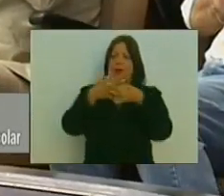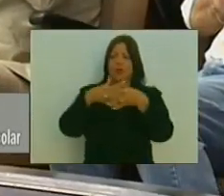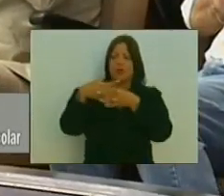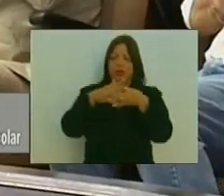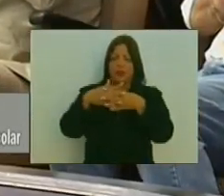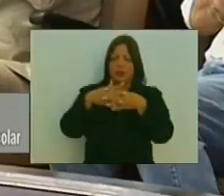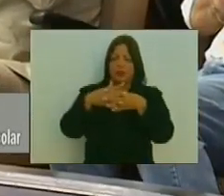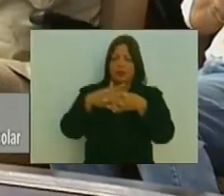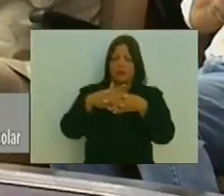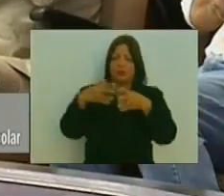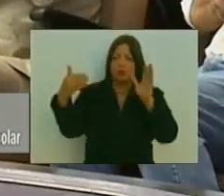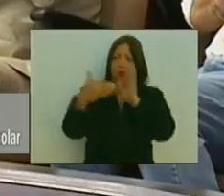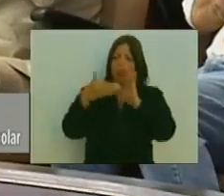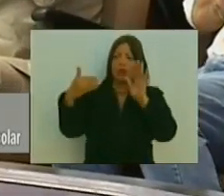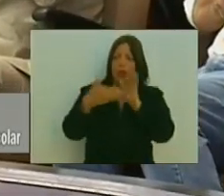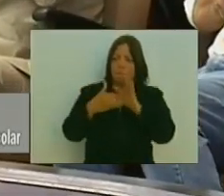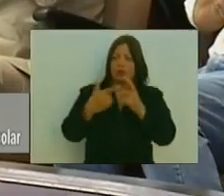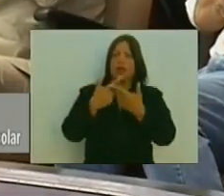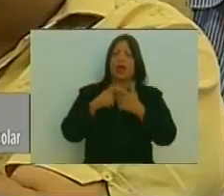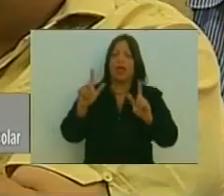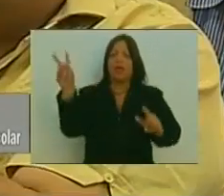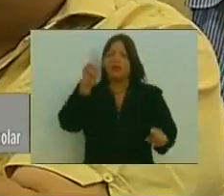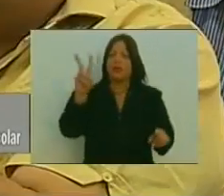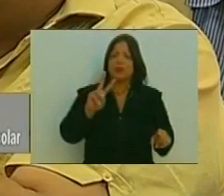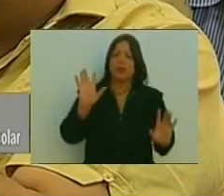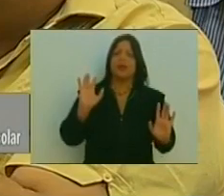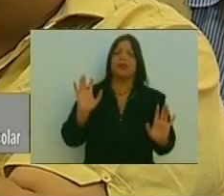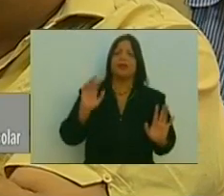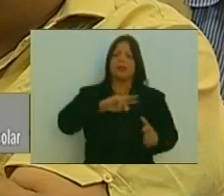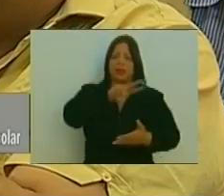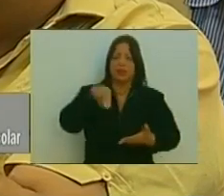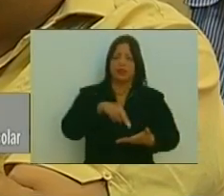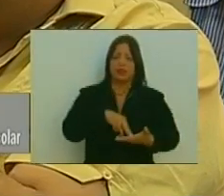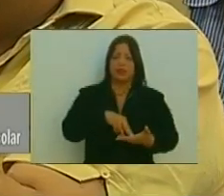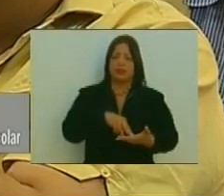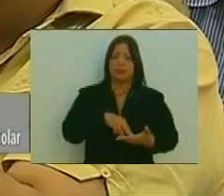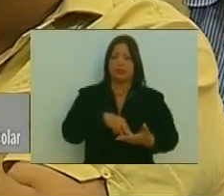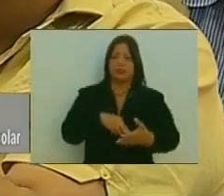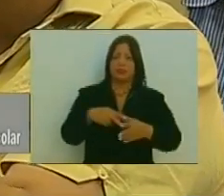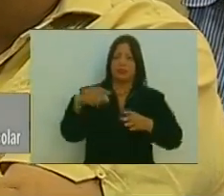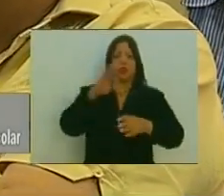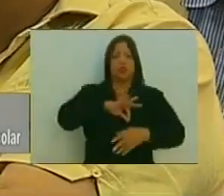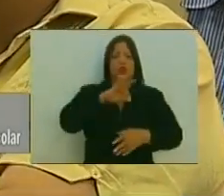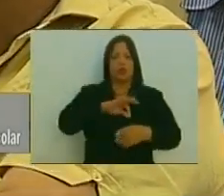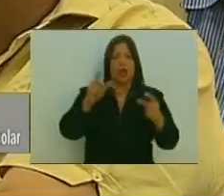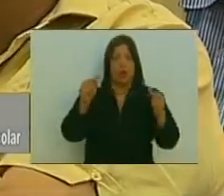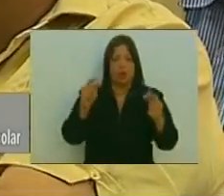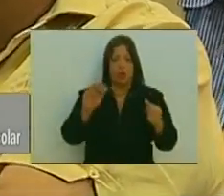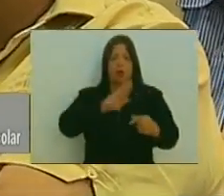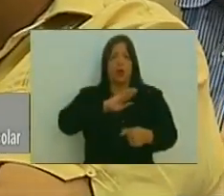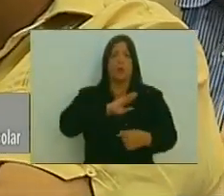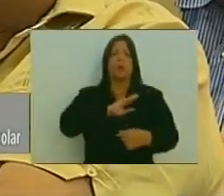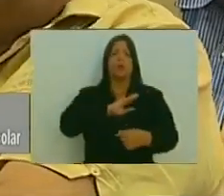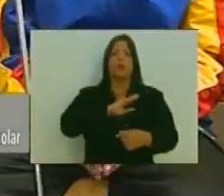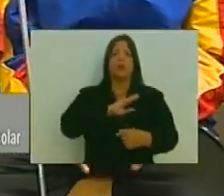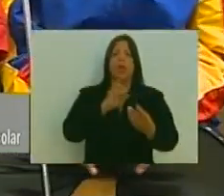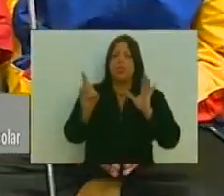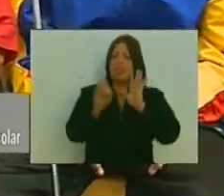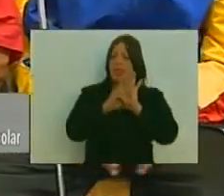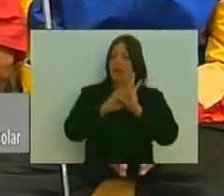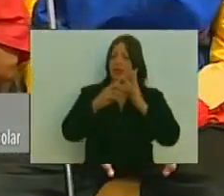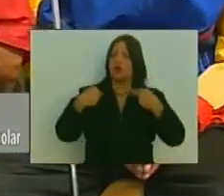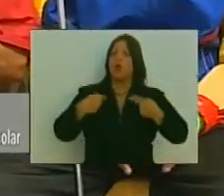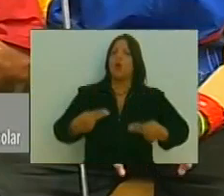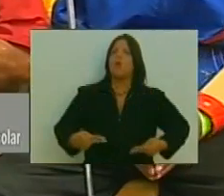América en contra de la soberanía e independencia nacional, el régimen socioeconómico de la República y los derechos